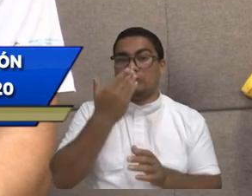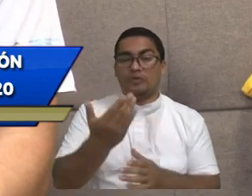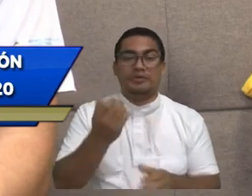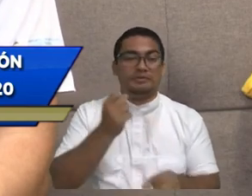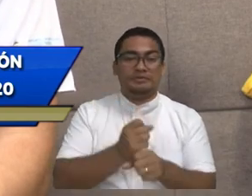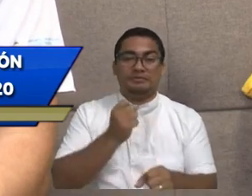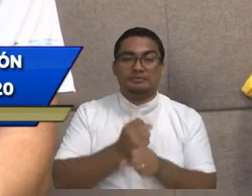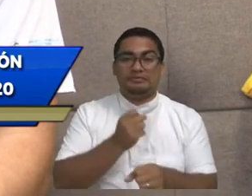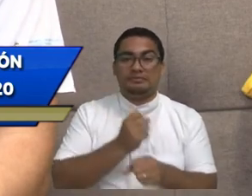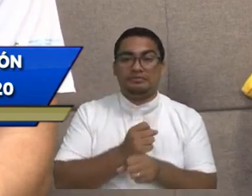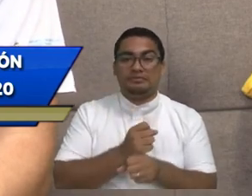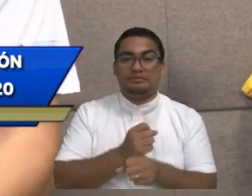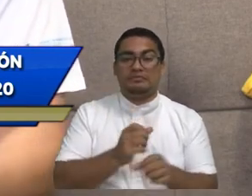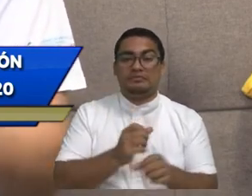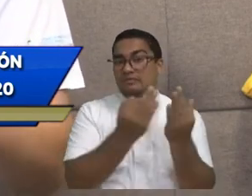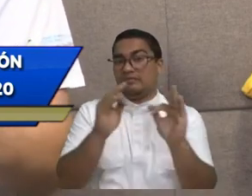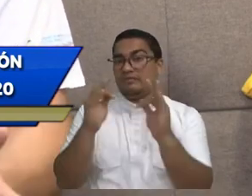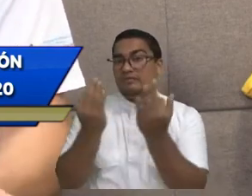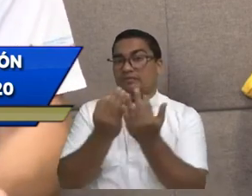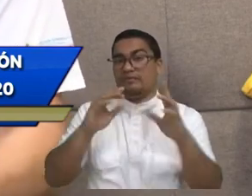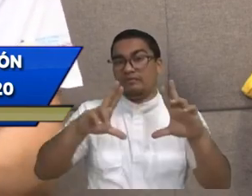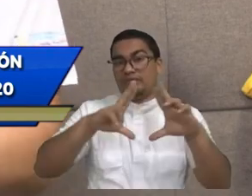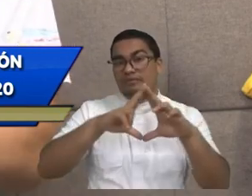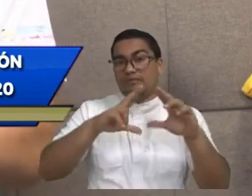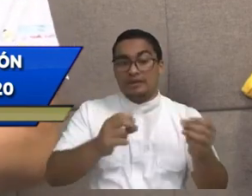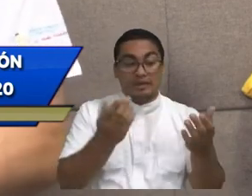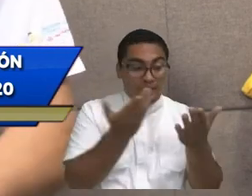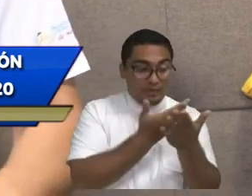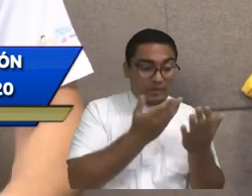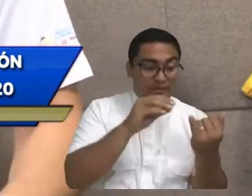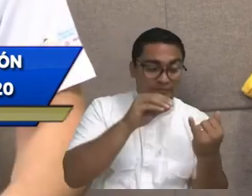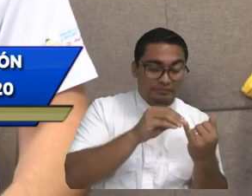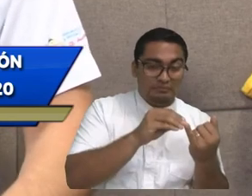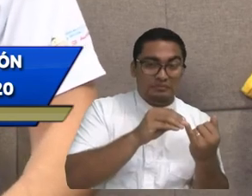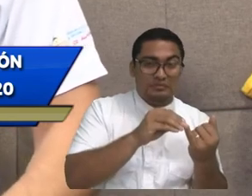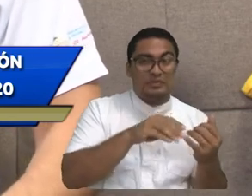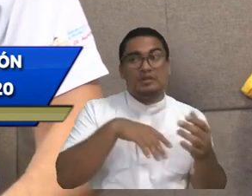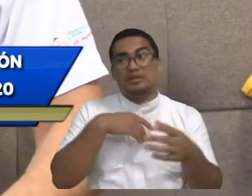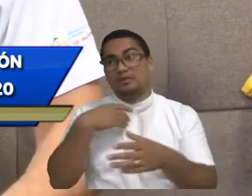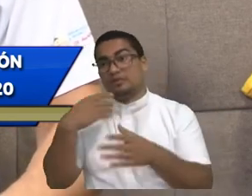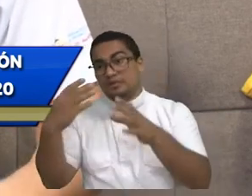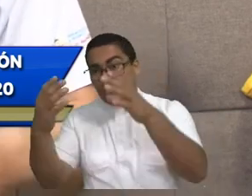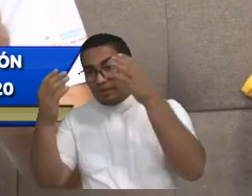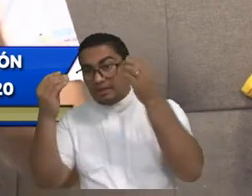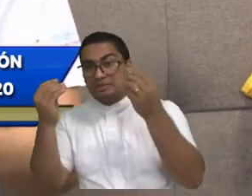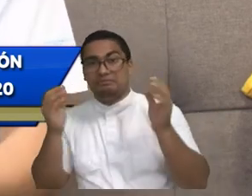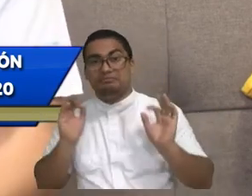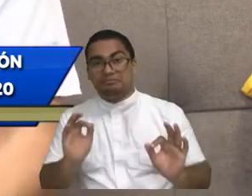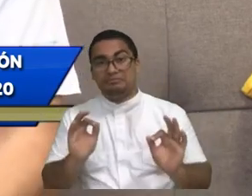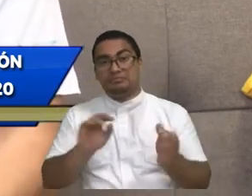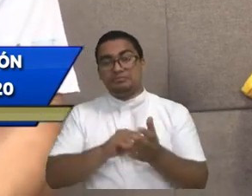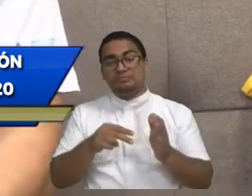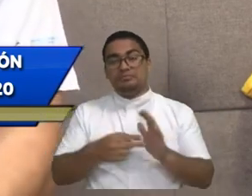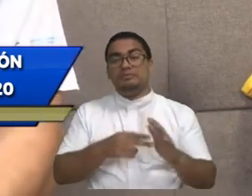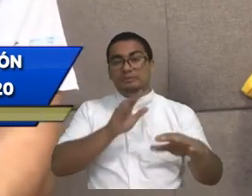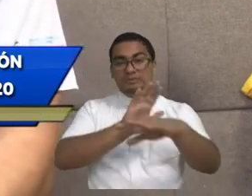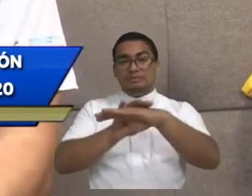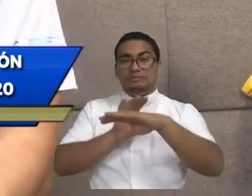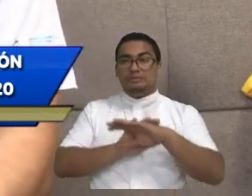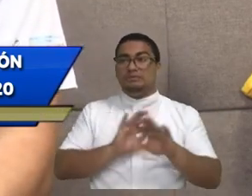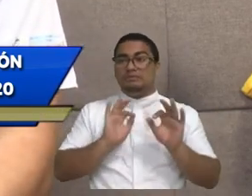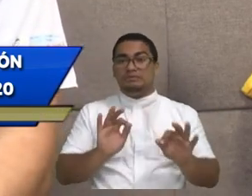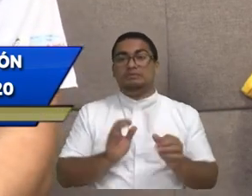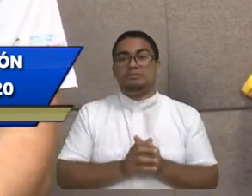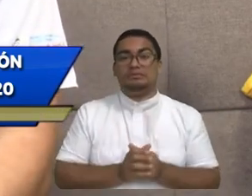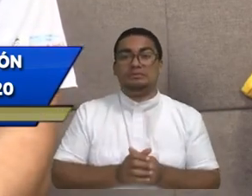productivas en la familia nicaragüenses pues a través de una carrera a través de un curso entonces estamos haciendo se ha llamado oferta abierta